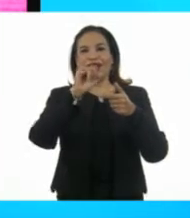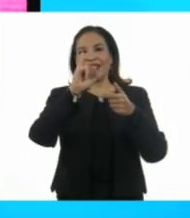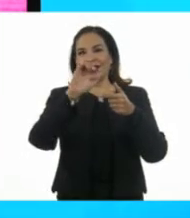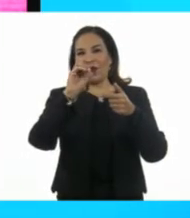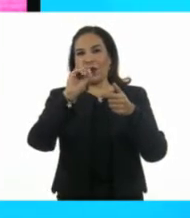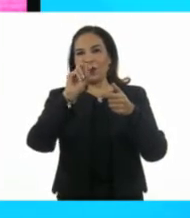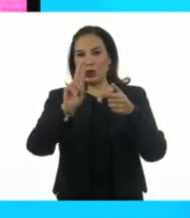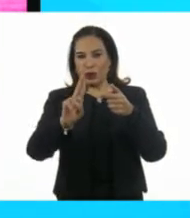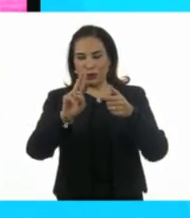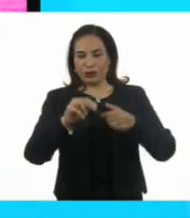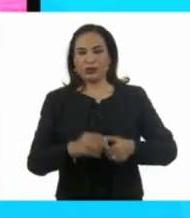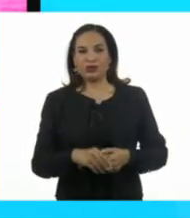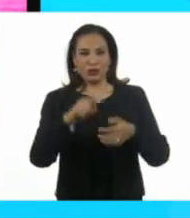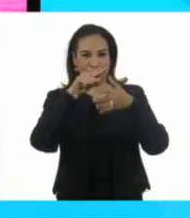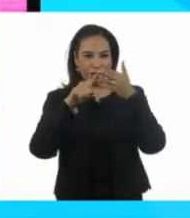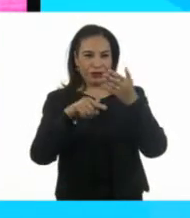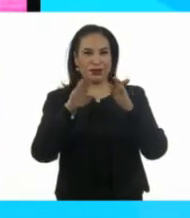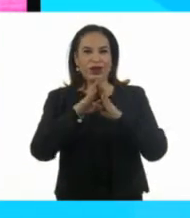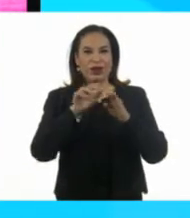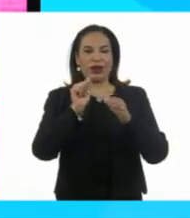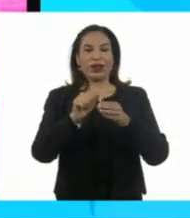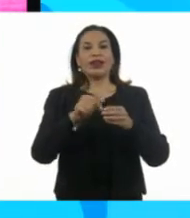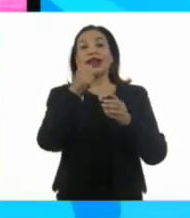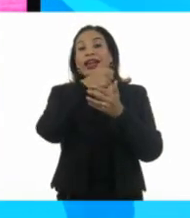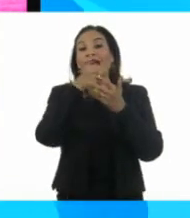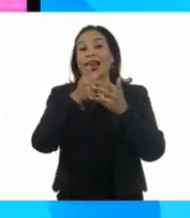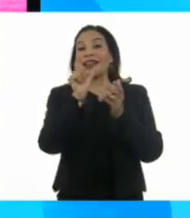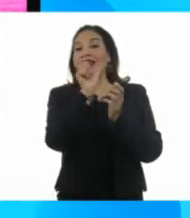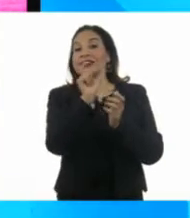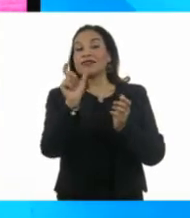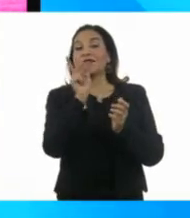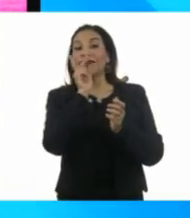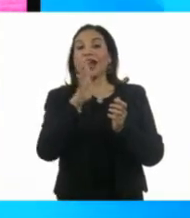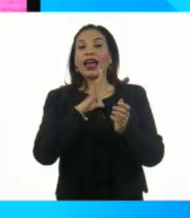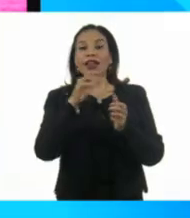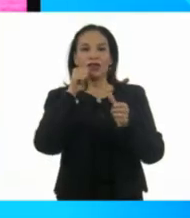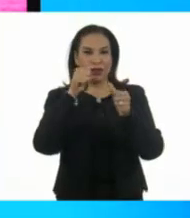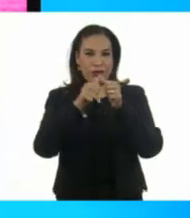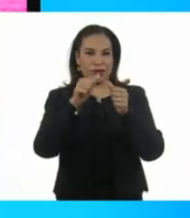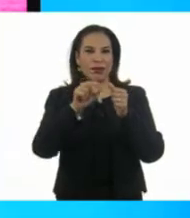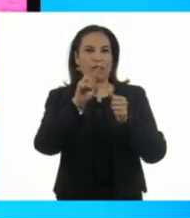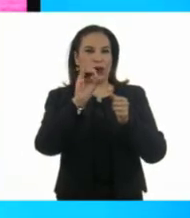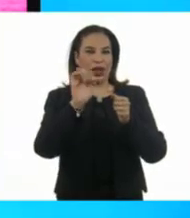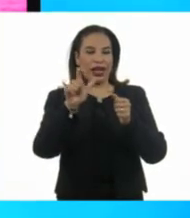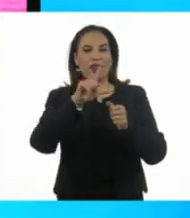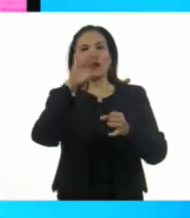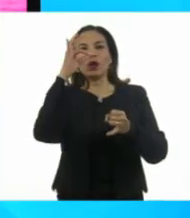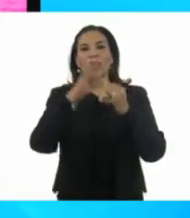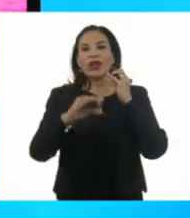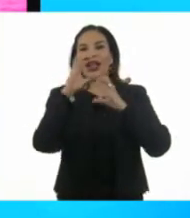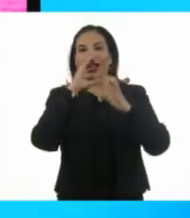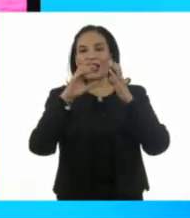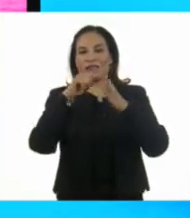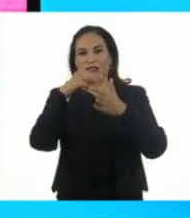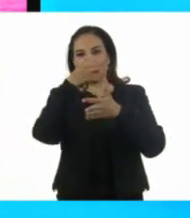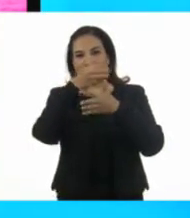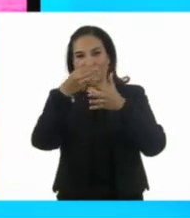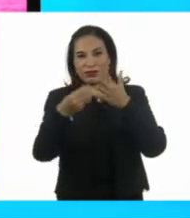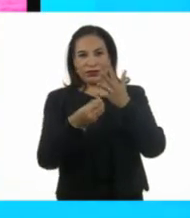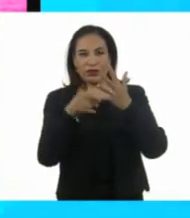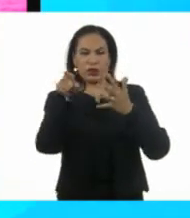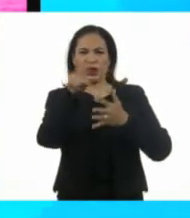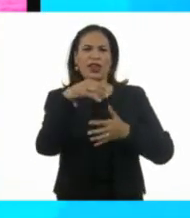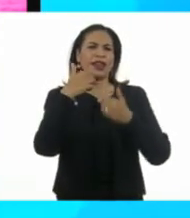O, U. Cada estrofa de esta canción tiene una vocal y al final las vamos a cantar en el orden que cada